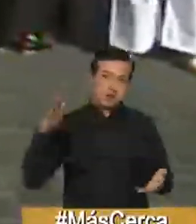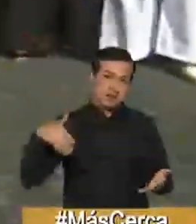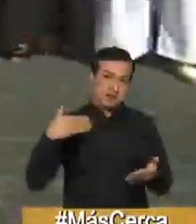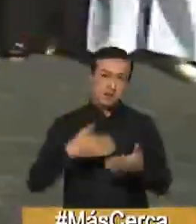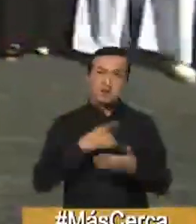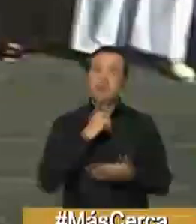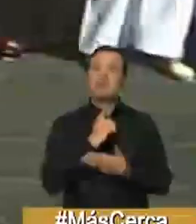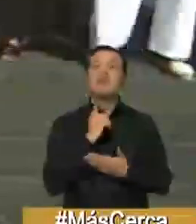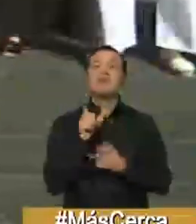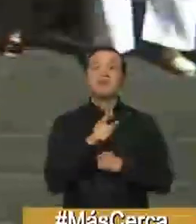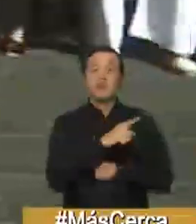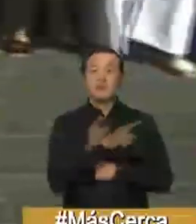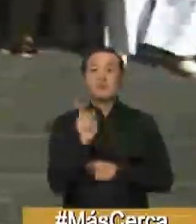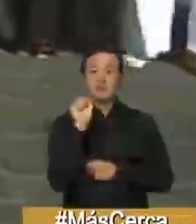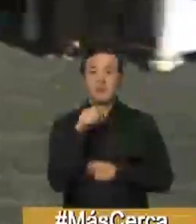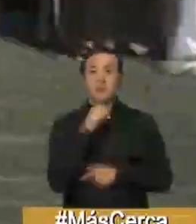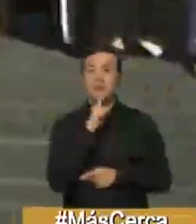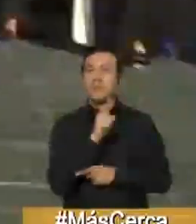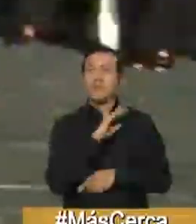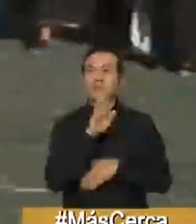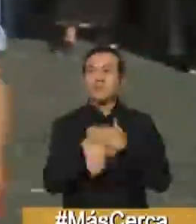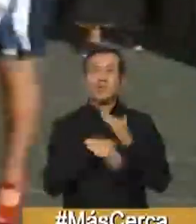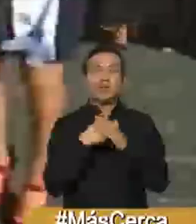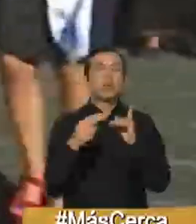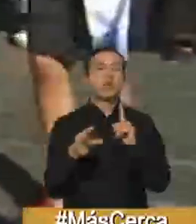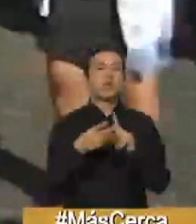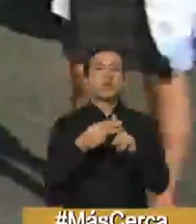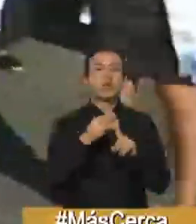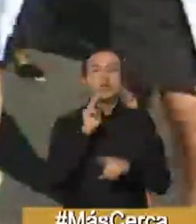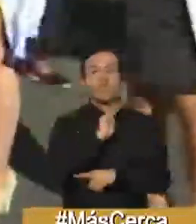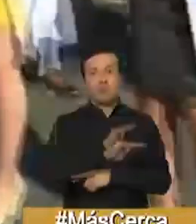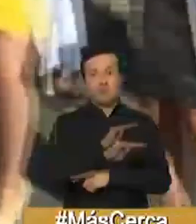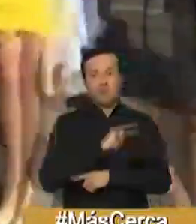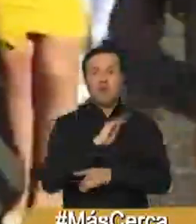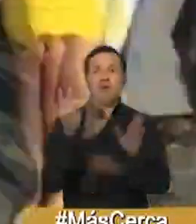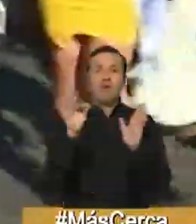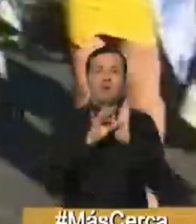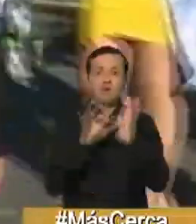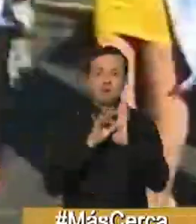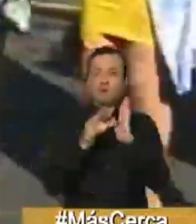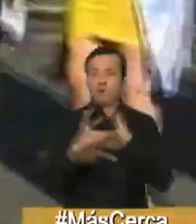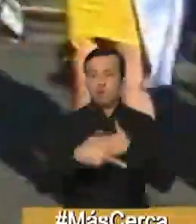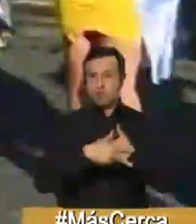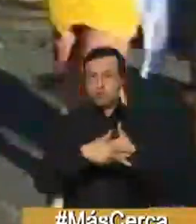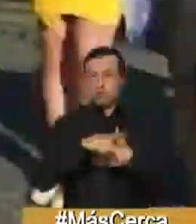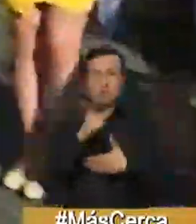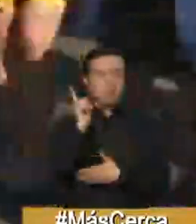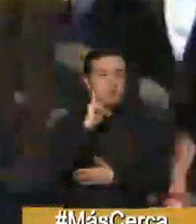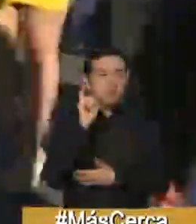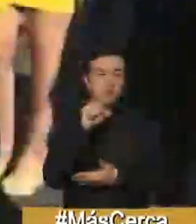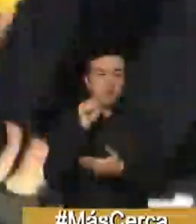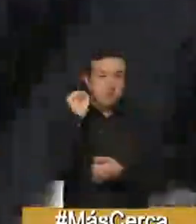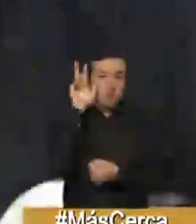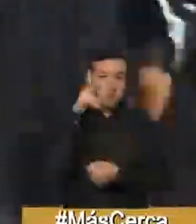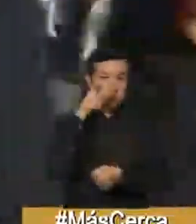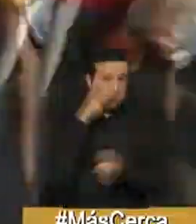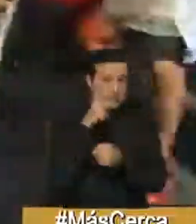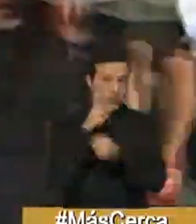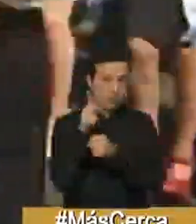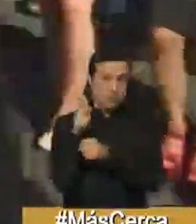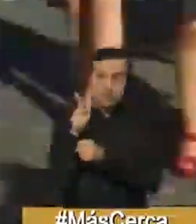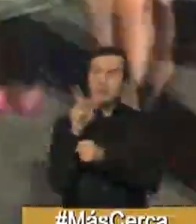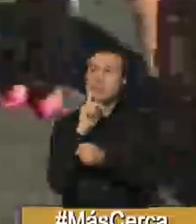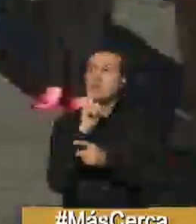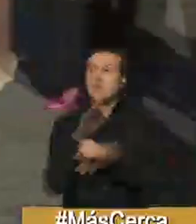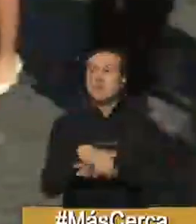Golqui. Exactamente, pueden ubicarlo en todas las redes sociales del municipio, en Facebook, en YouTube, para que lo escuchen, vean el video que también está muy bueno,